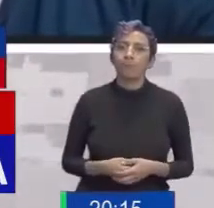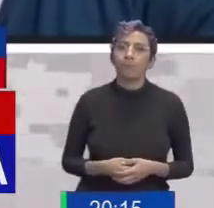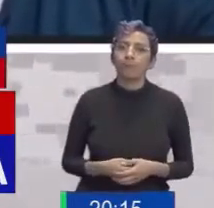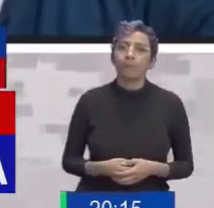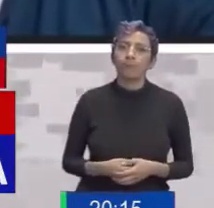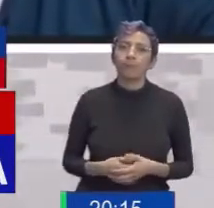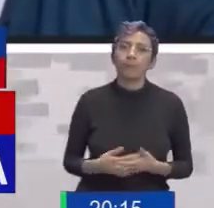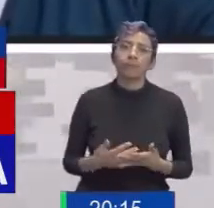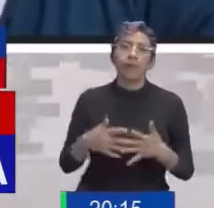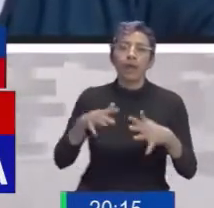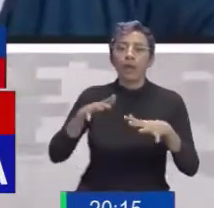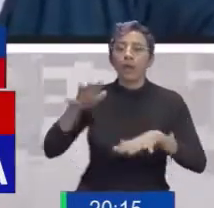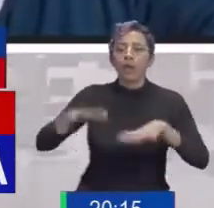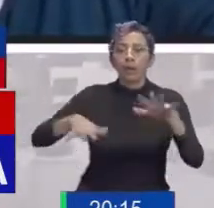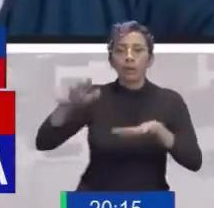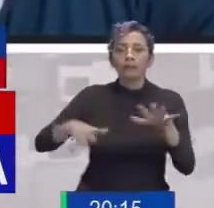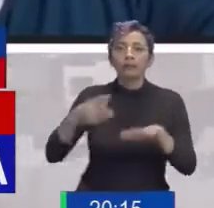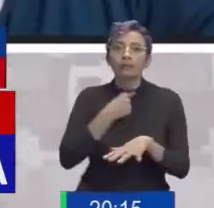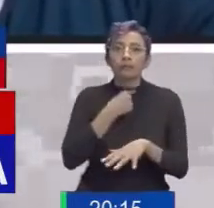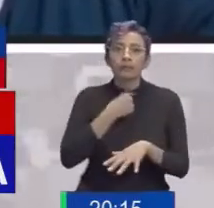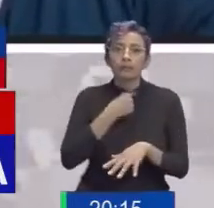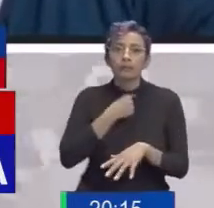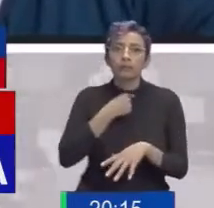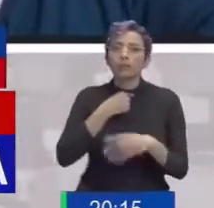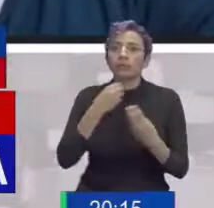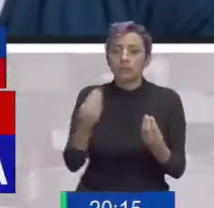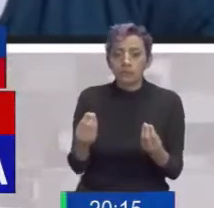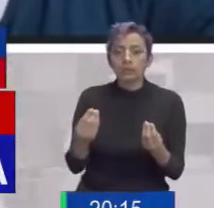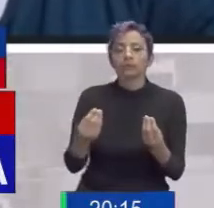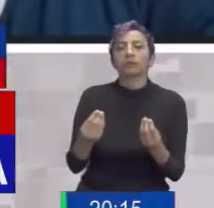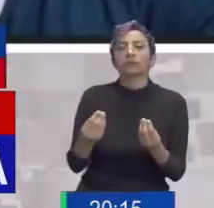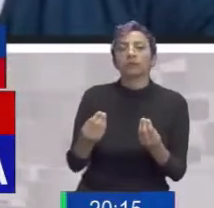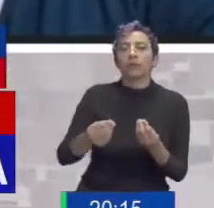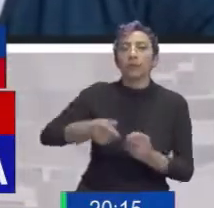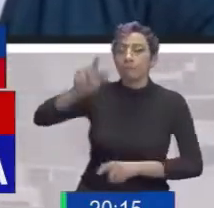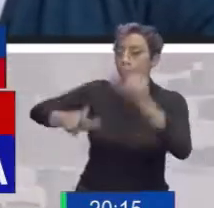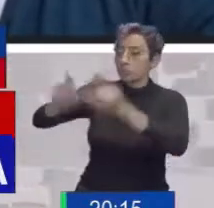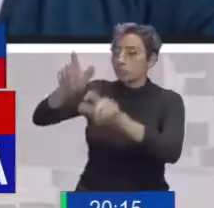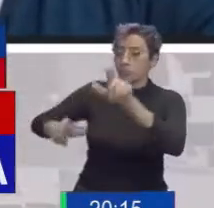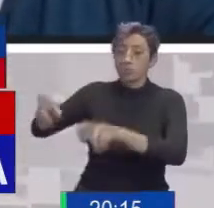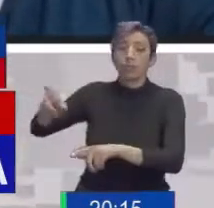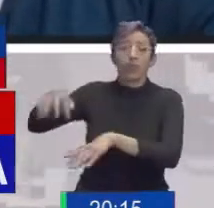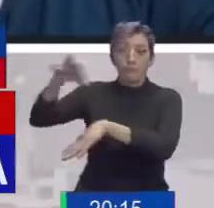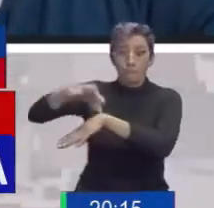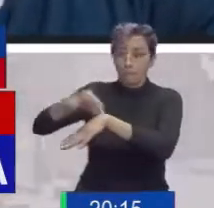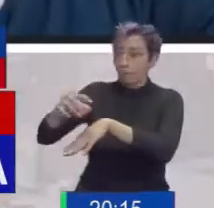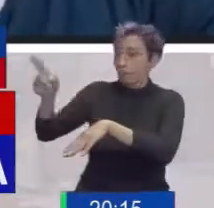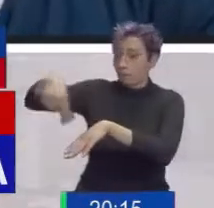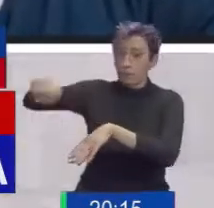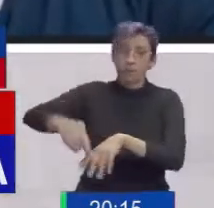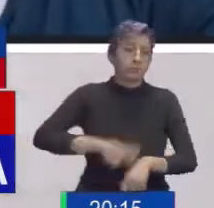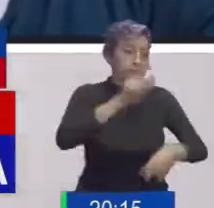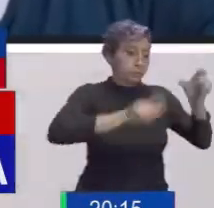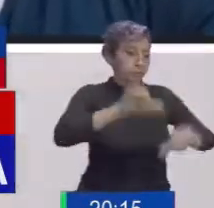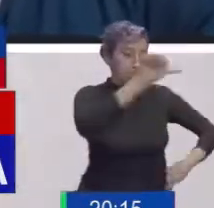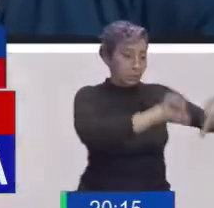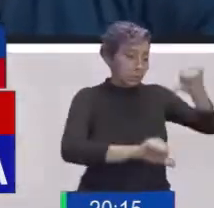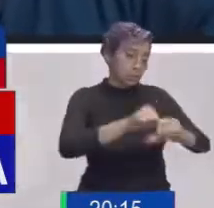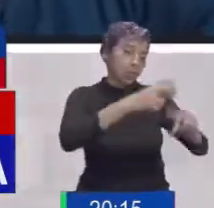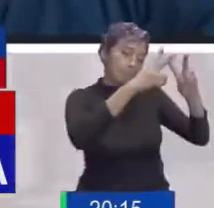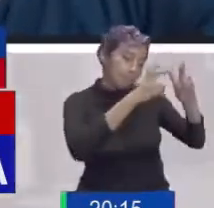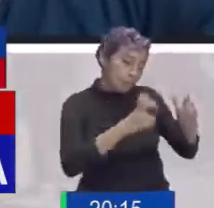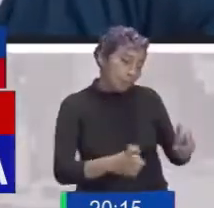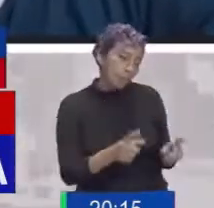universo médico donde los médicos se puedan vincular o articular con los investigadores y no solo atiendan a los